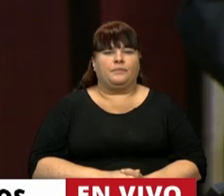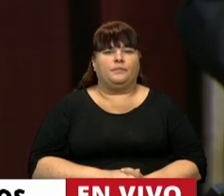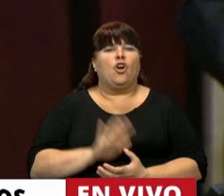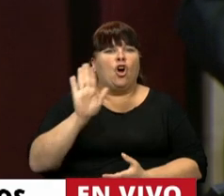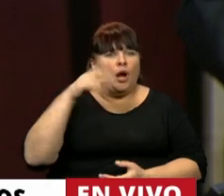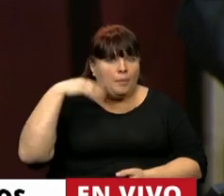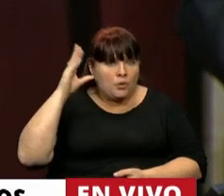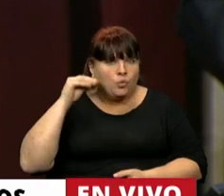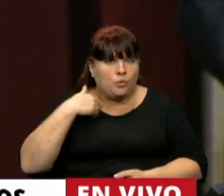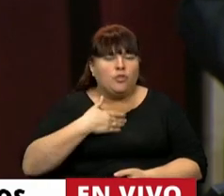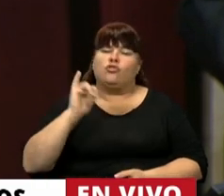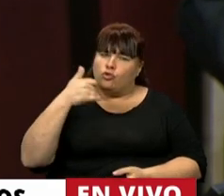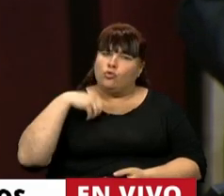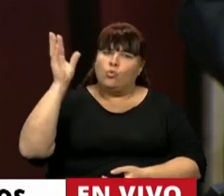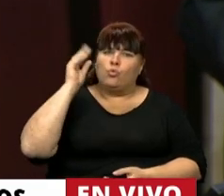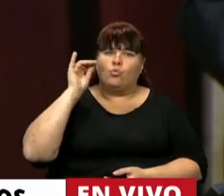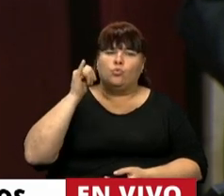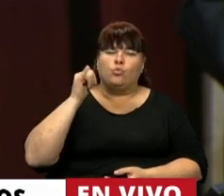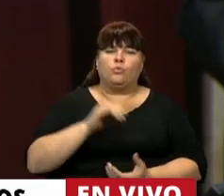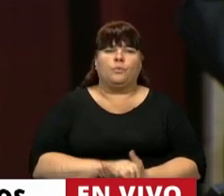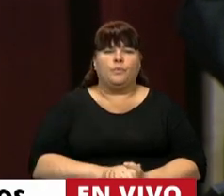Hola, ¿me escucha, presidente? Lo escucho.